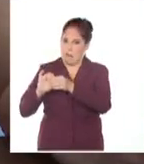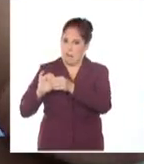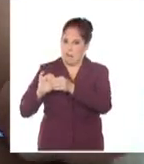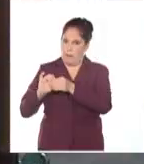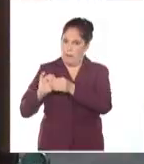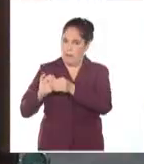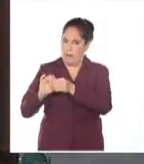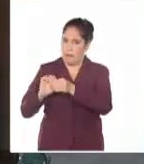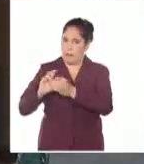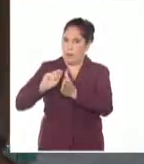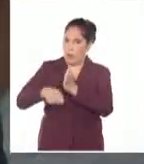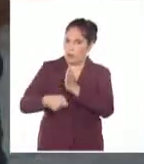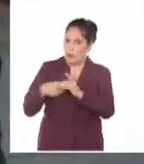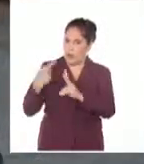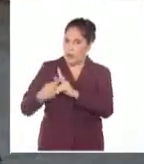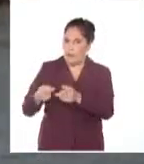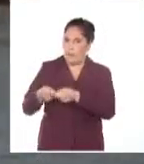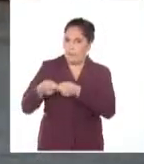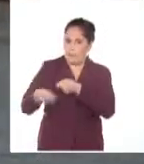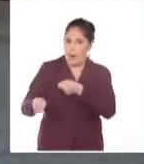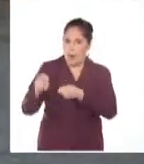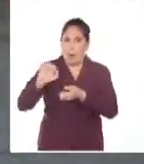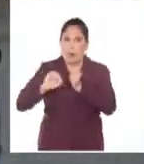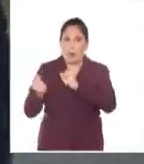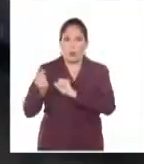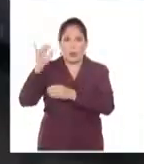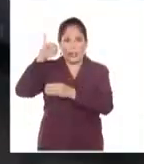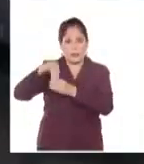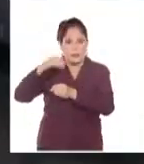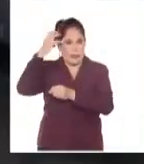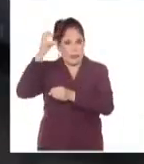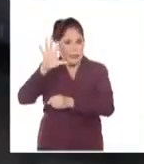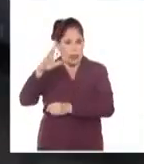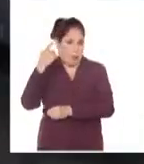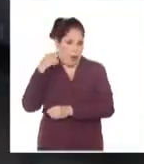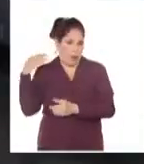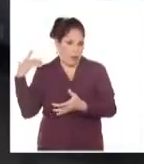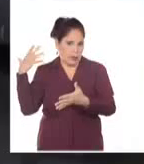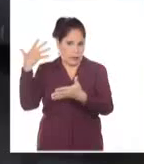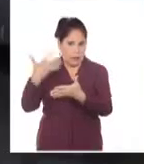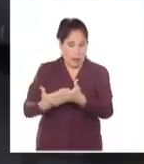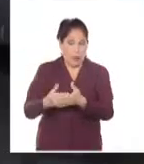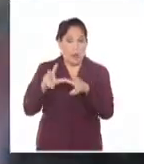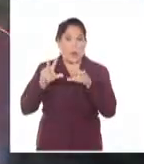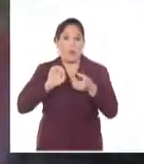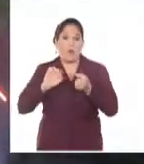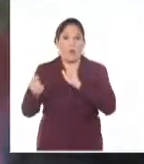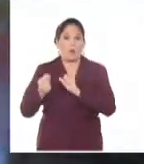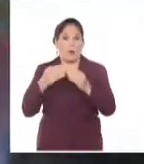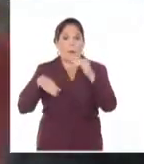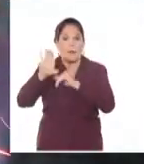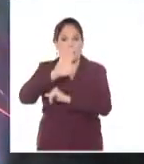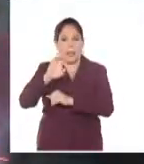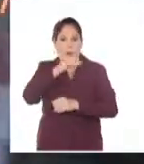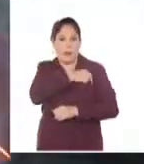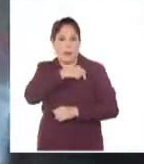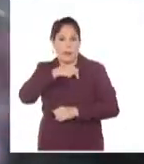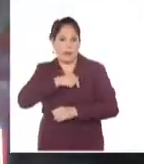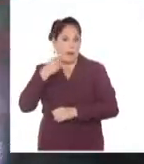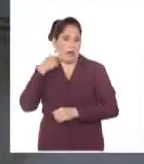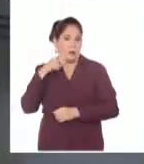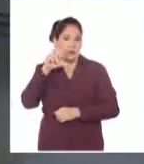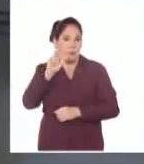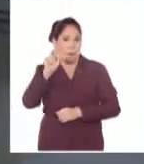contratación hasta el pago. Sometida a un control integral estatal hace 5 años y a un nuevo control del Ministerio del Interior en